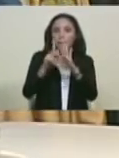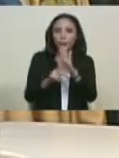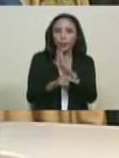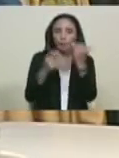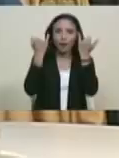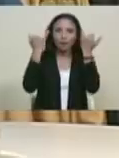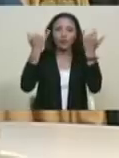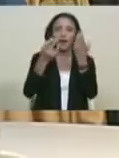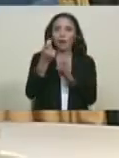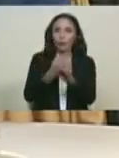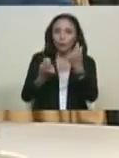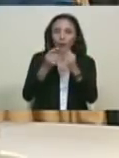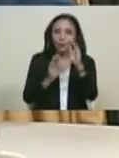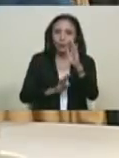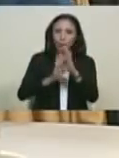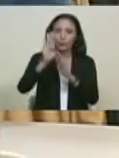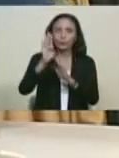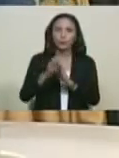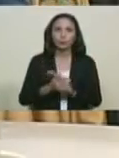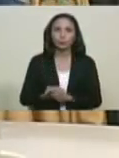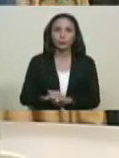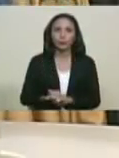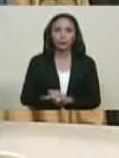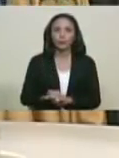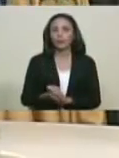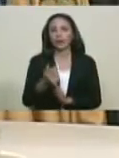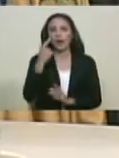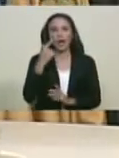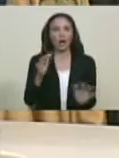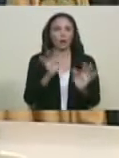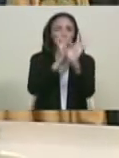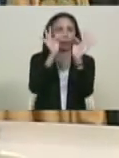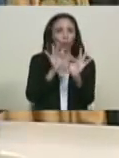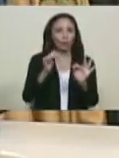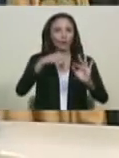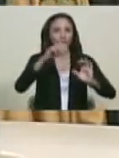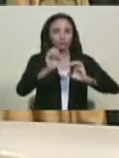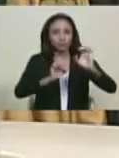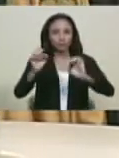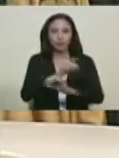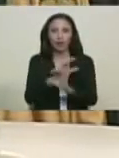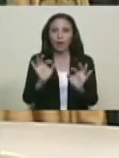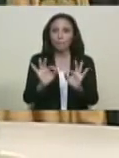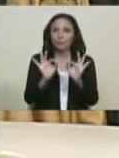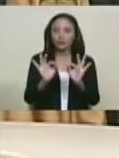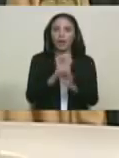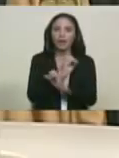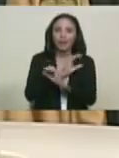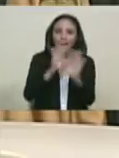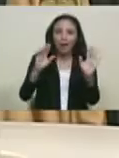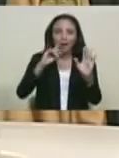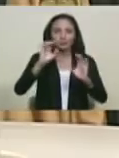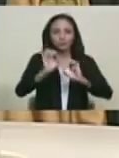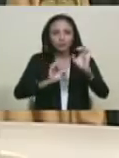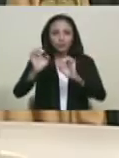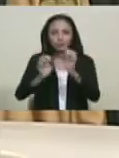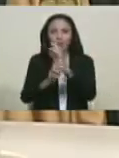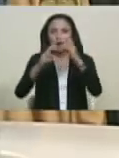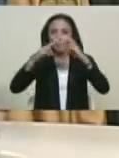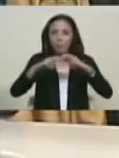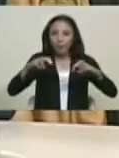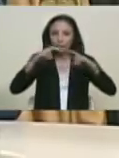económico versus distintos escenarios analizarlo al detalle y